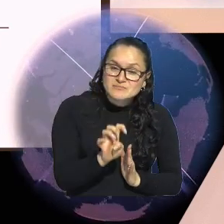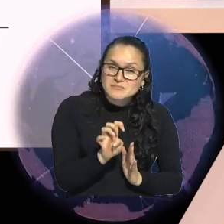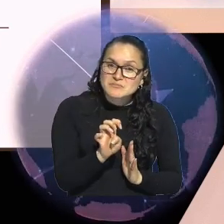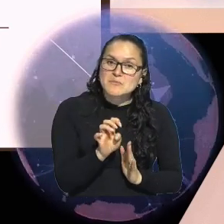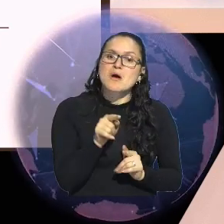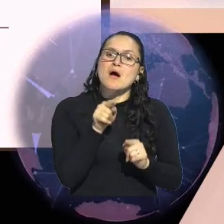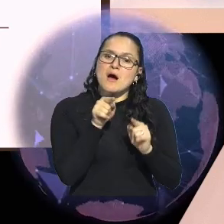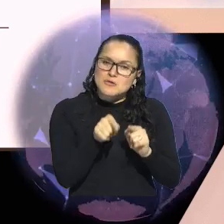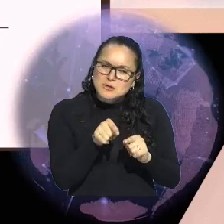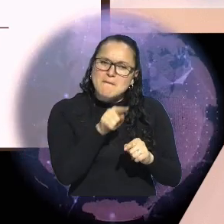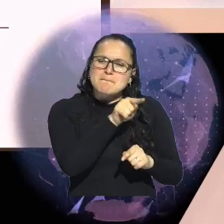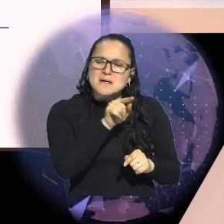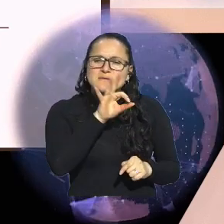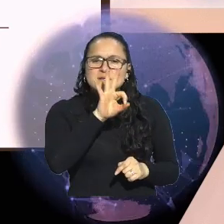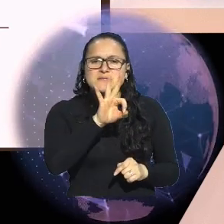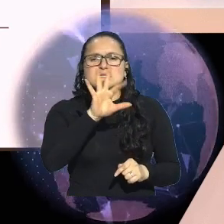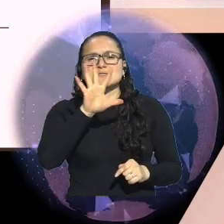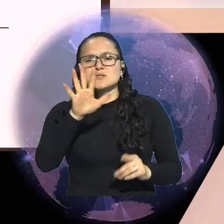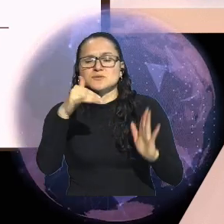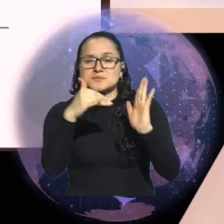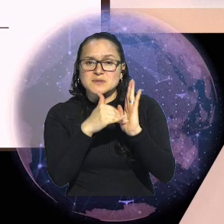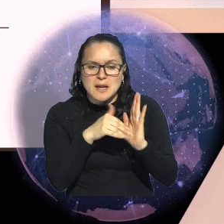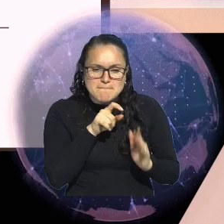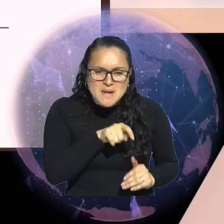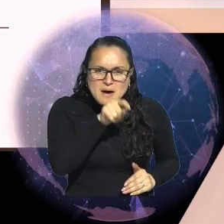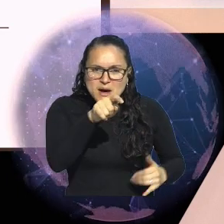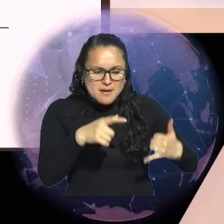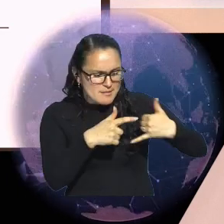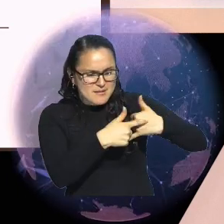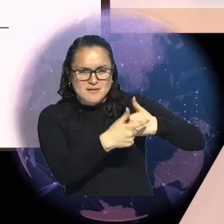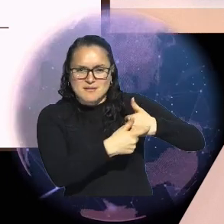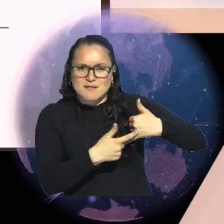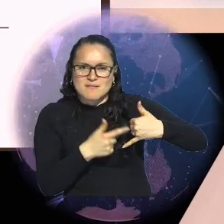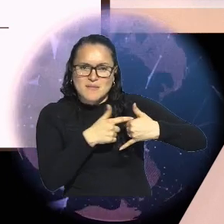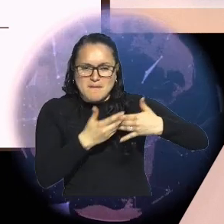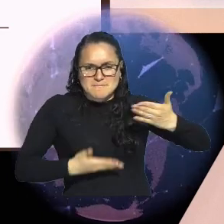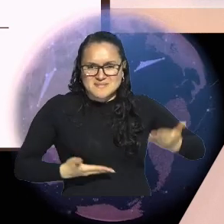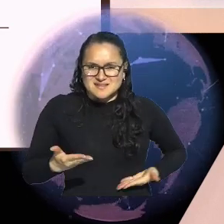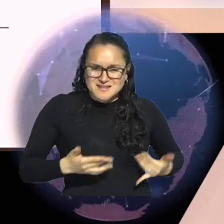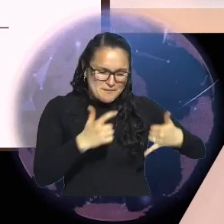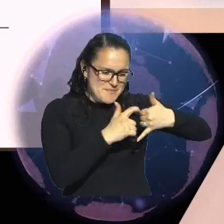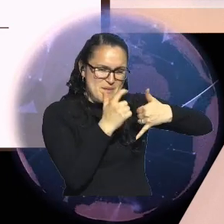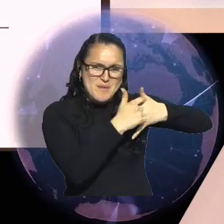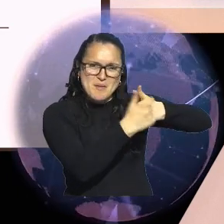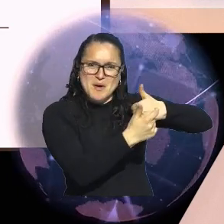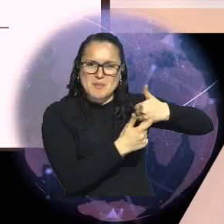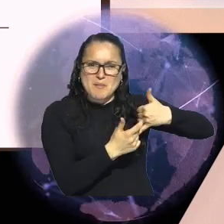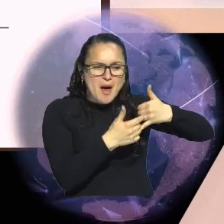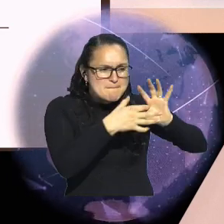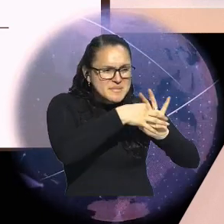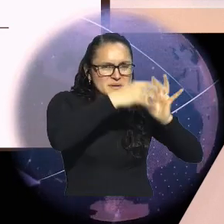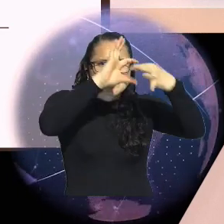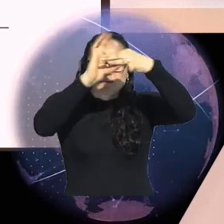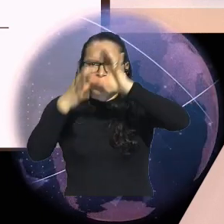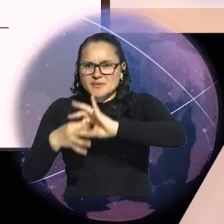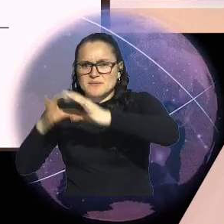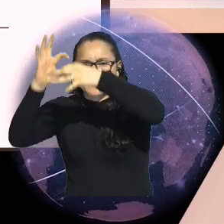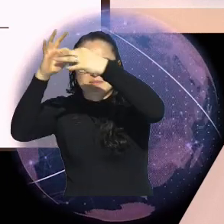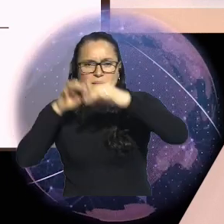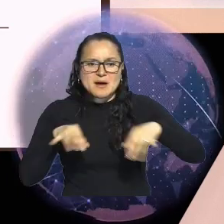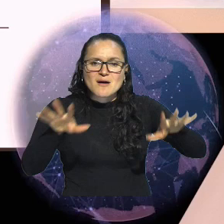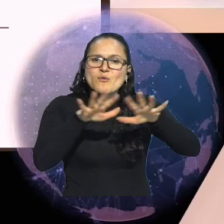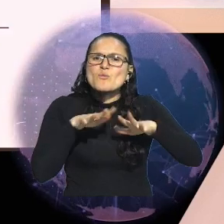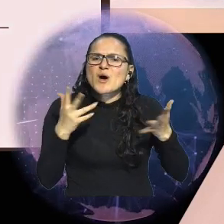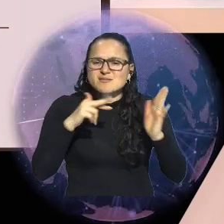35 mil puntos de atención ubicados en todo el territorio nacional y conectados a través de una infraestructura tecnológica